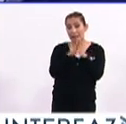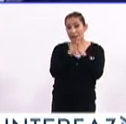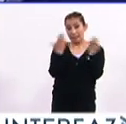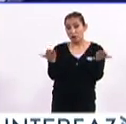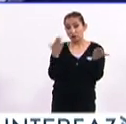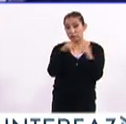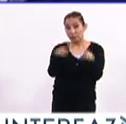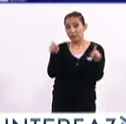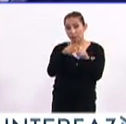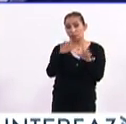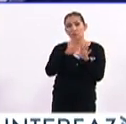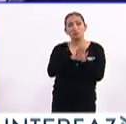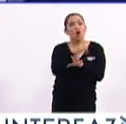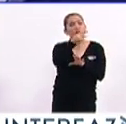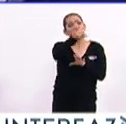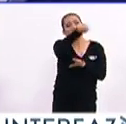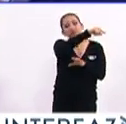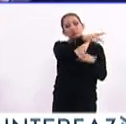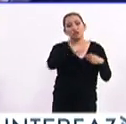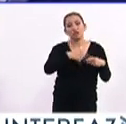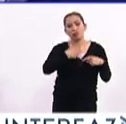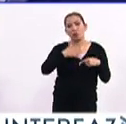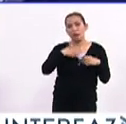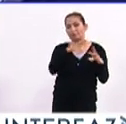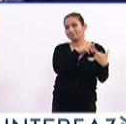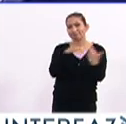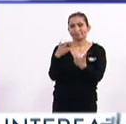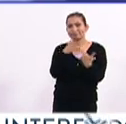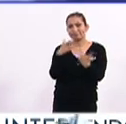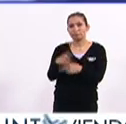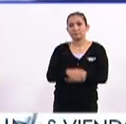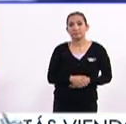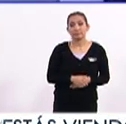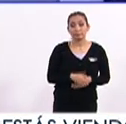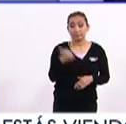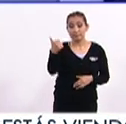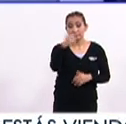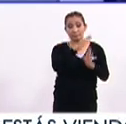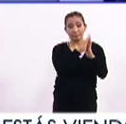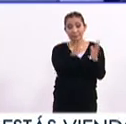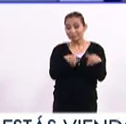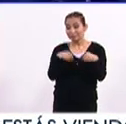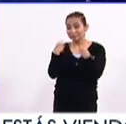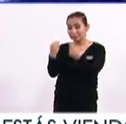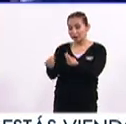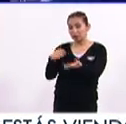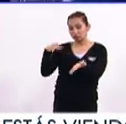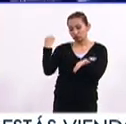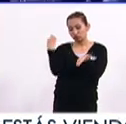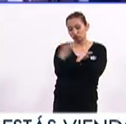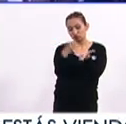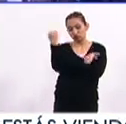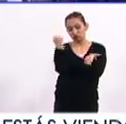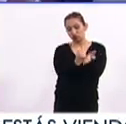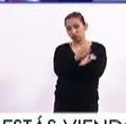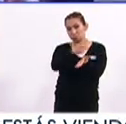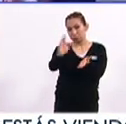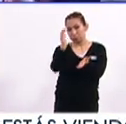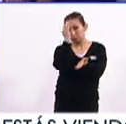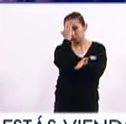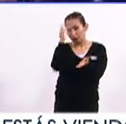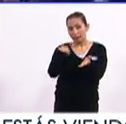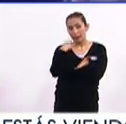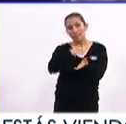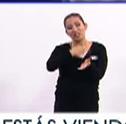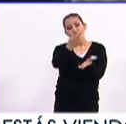volúmenes por los diversos actores que nos han donado. A cada libro que se recibe se le coloca un sello de reconocimiento